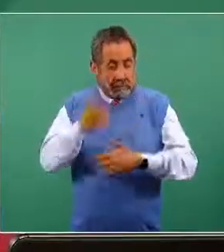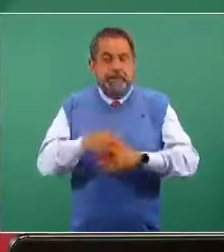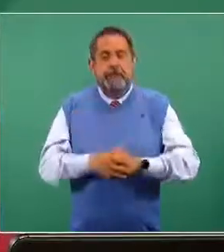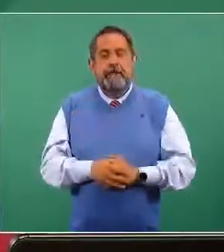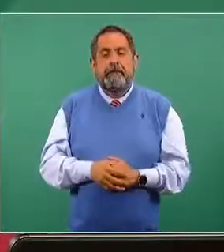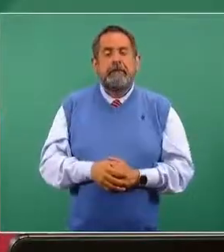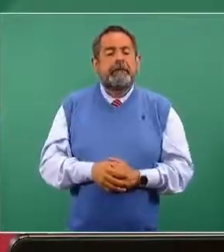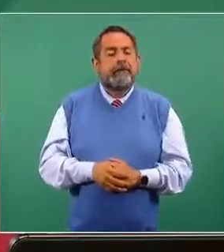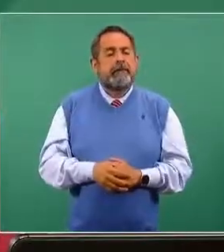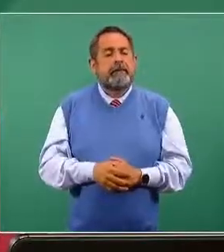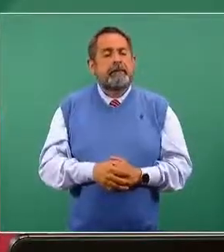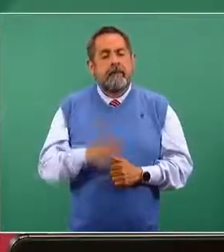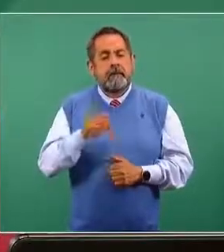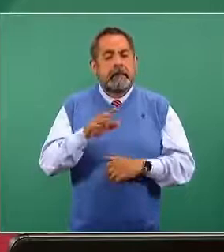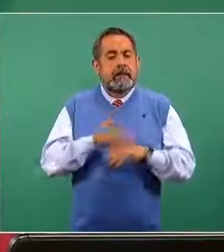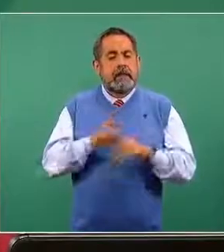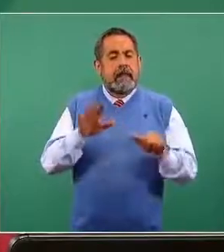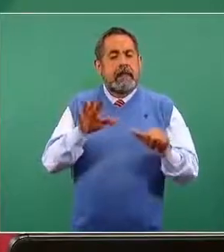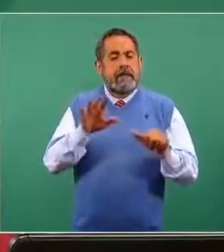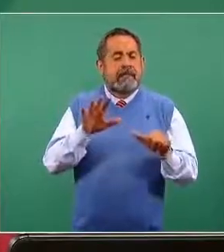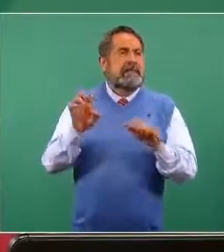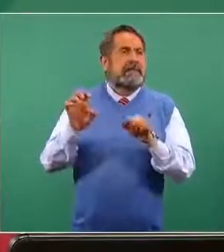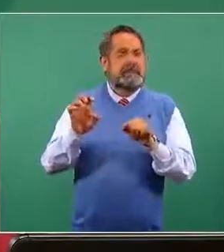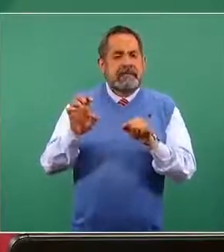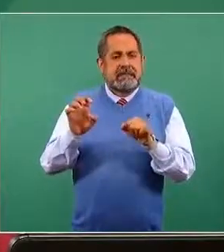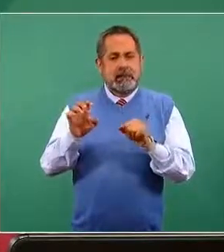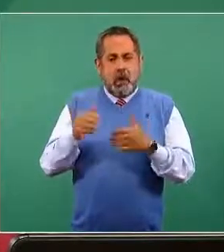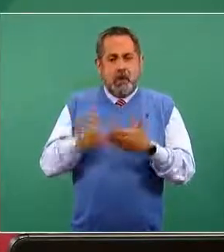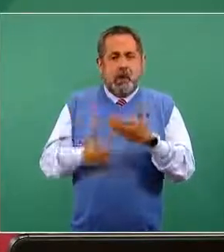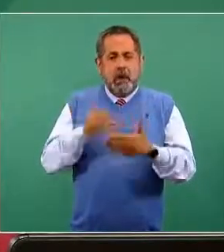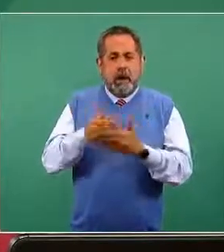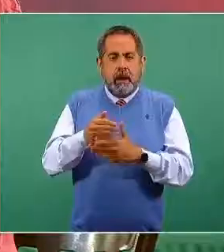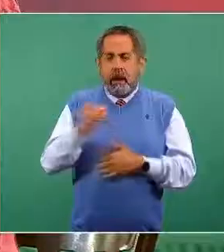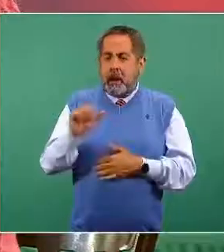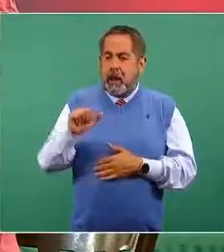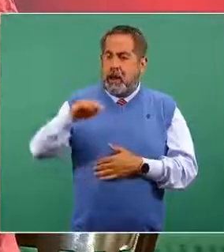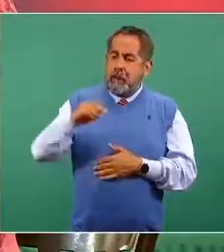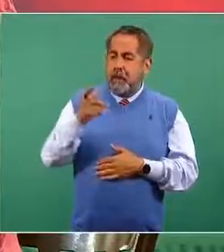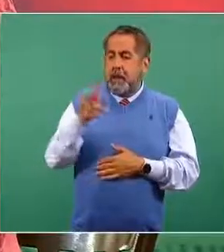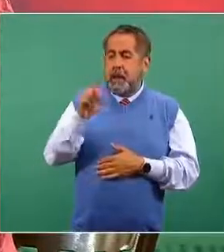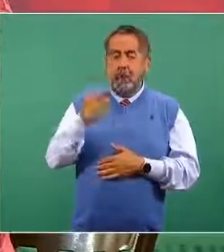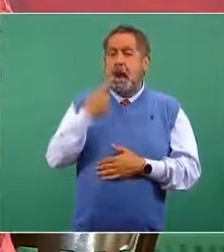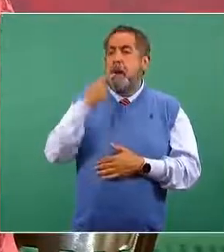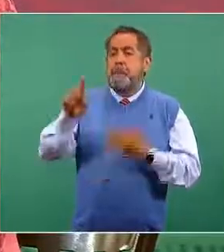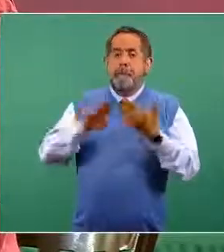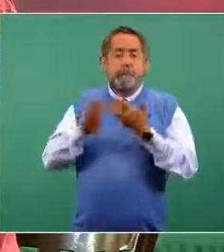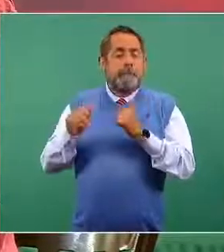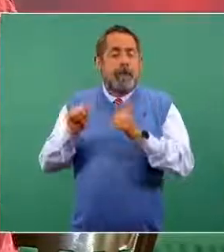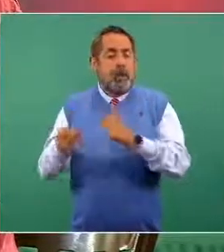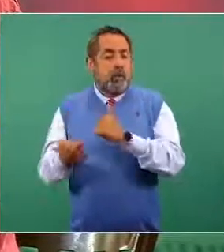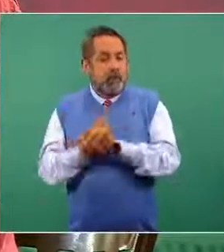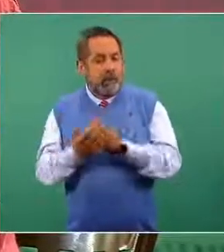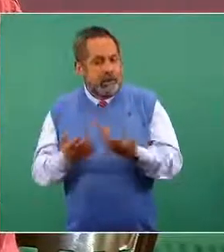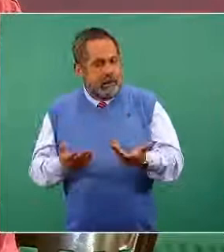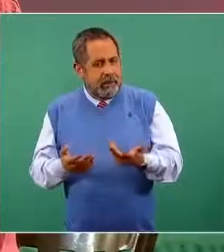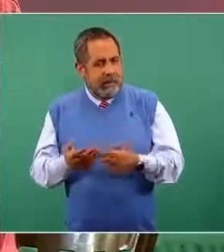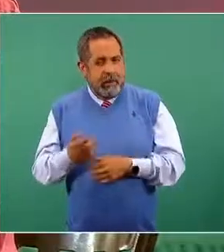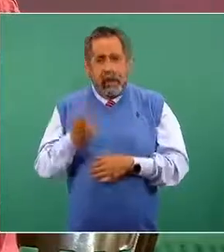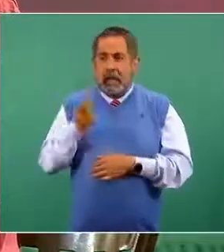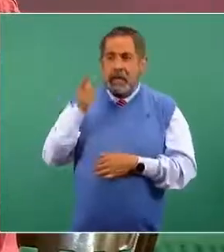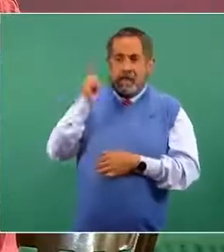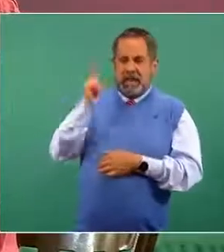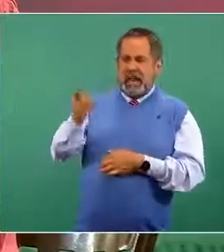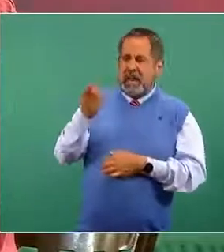aspecto, más de 600 procedimientos de amparo en los que señalan a la Secretaría de Salud como